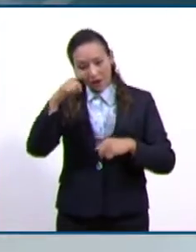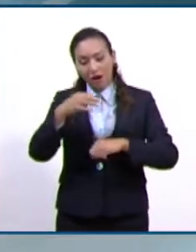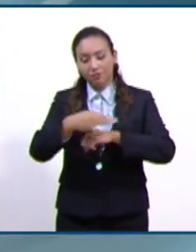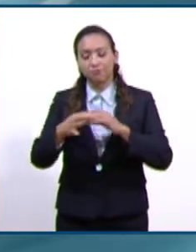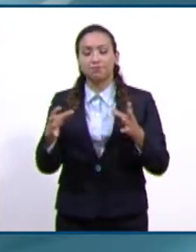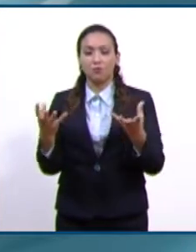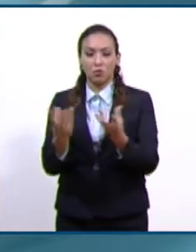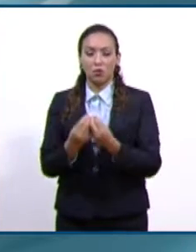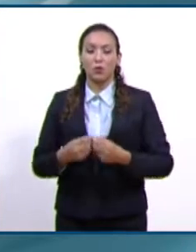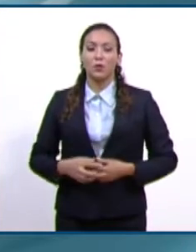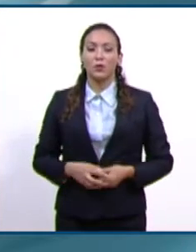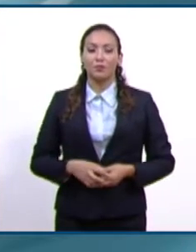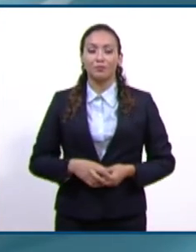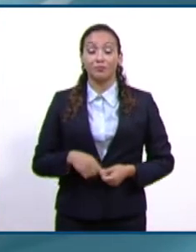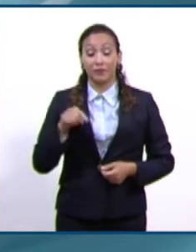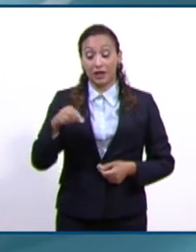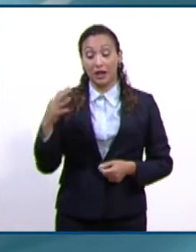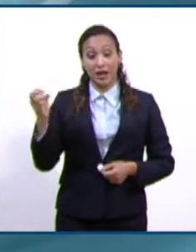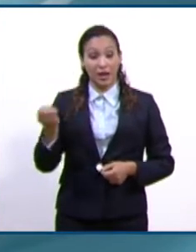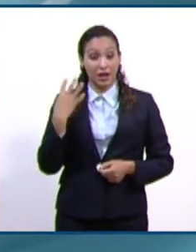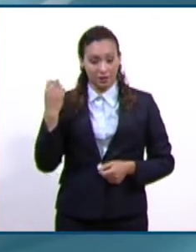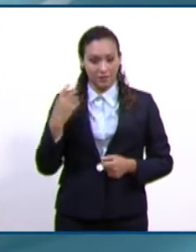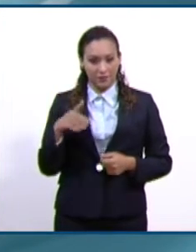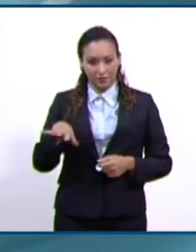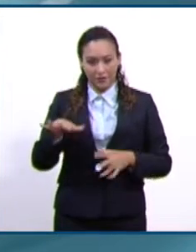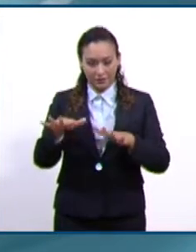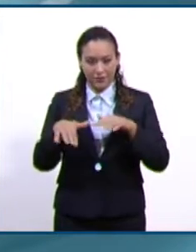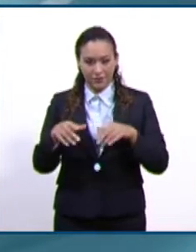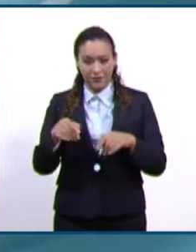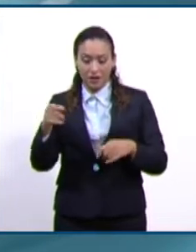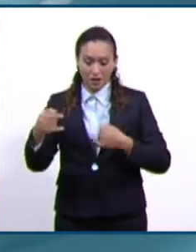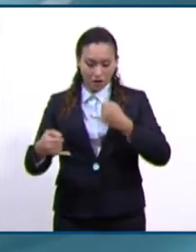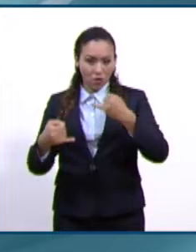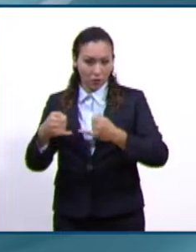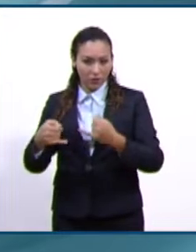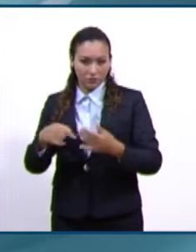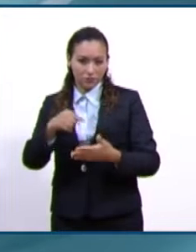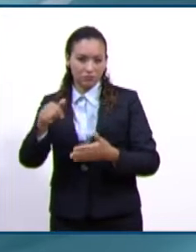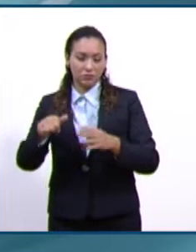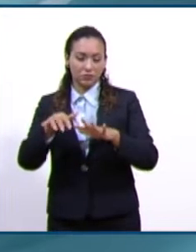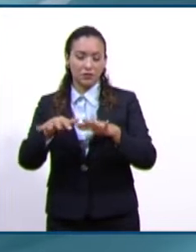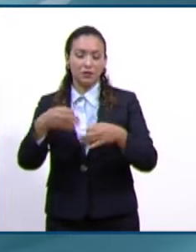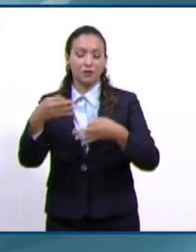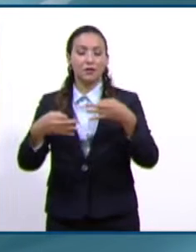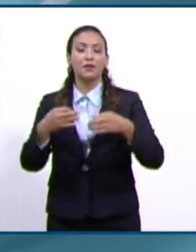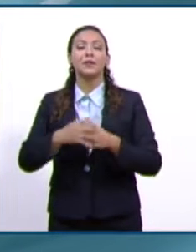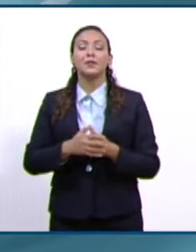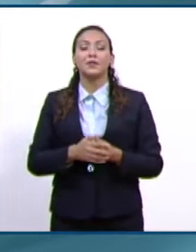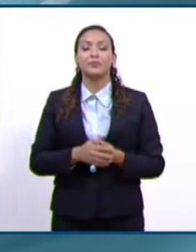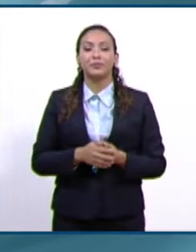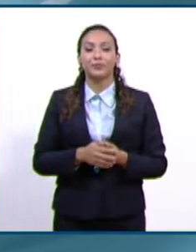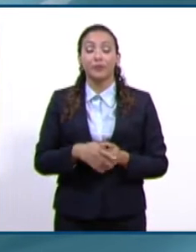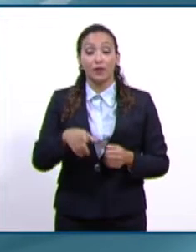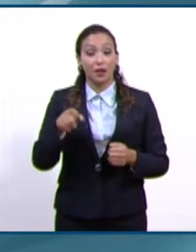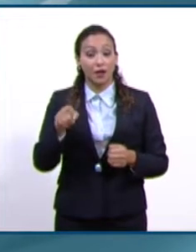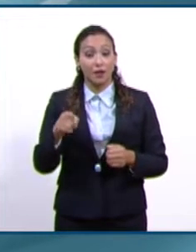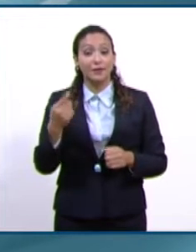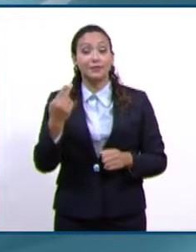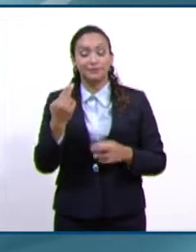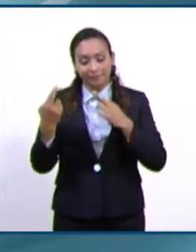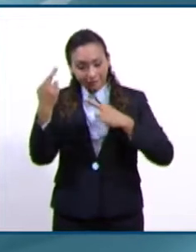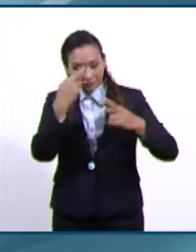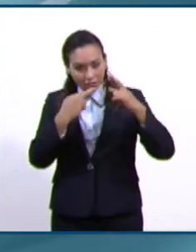En la continuación de la audiencia, el juez de distrito, con base en los argumentos y los datos de prueba que traiga la defensa, resolverá